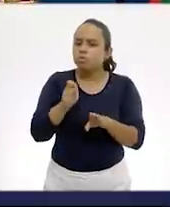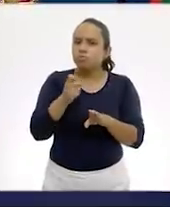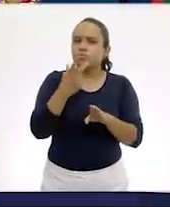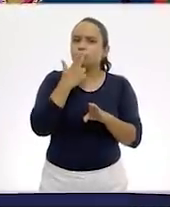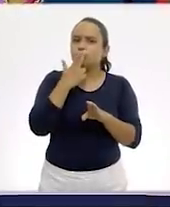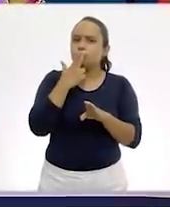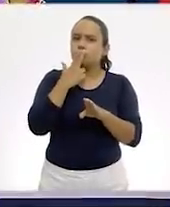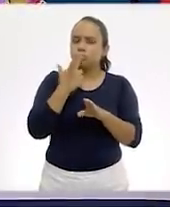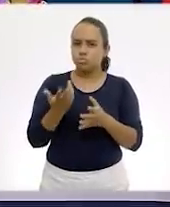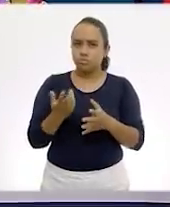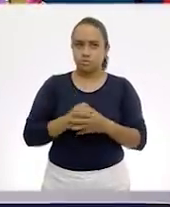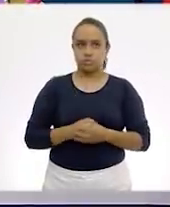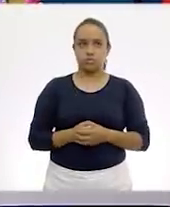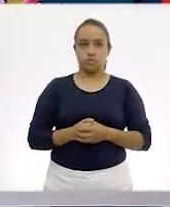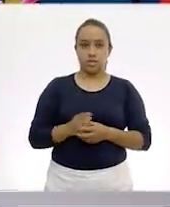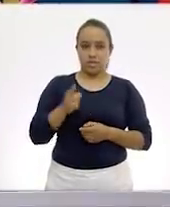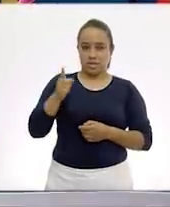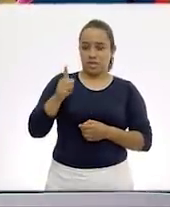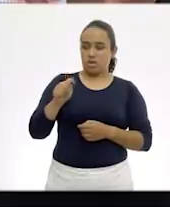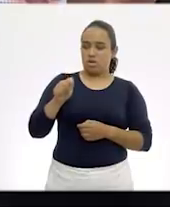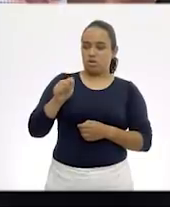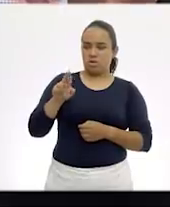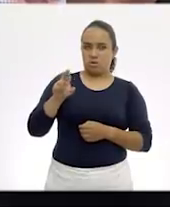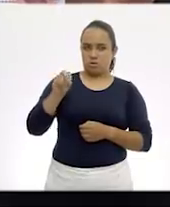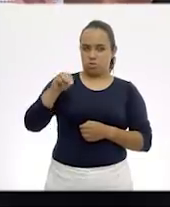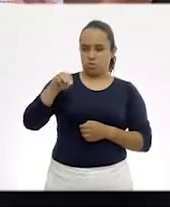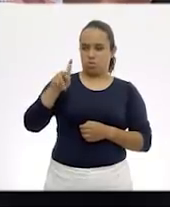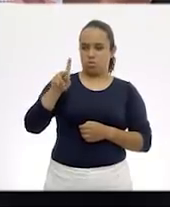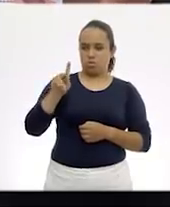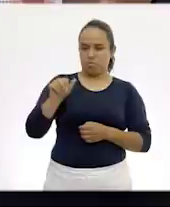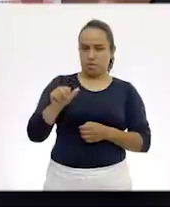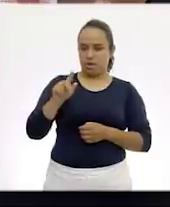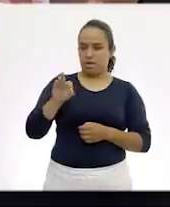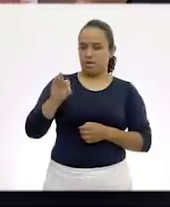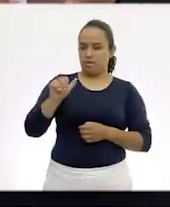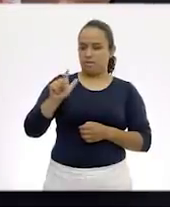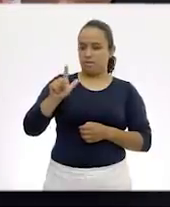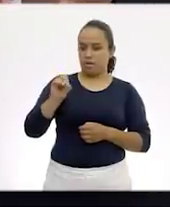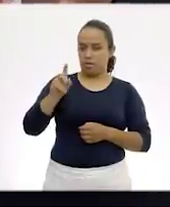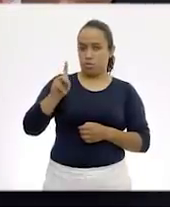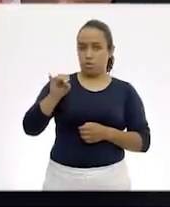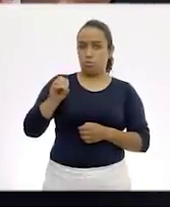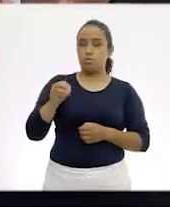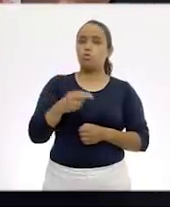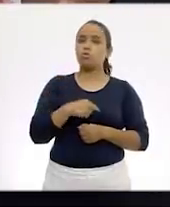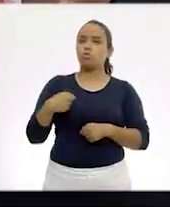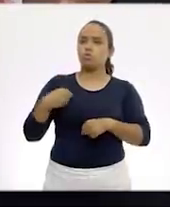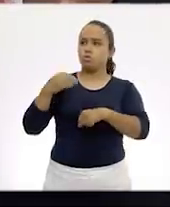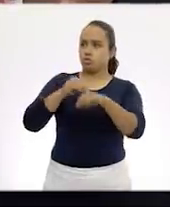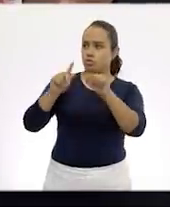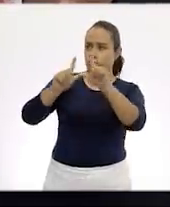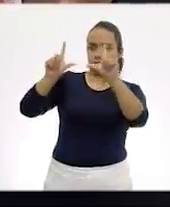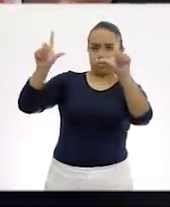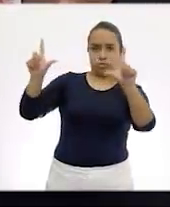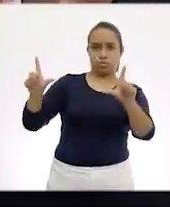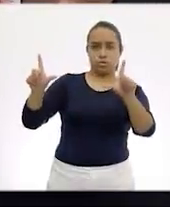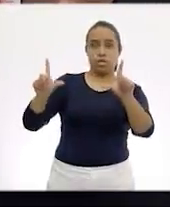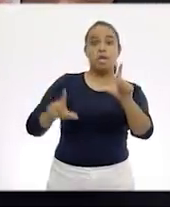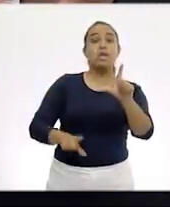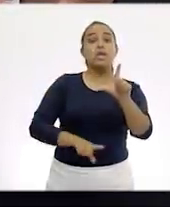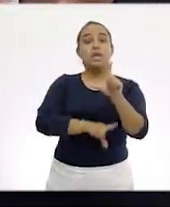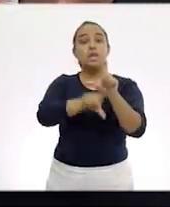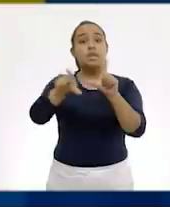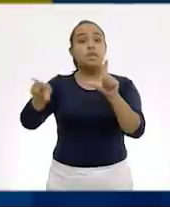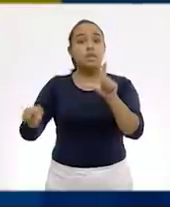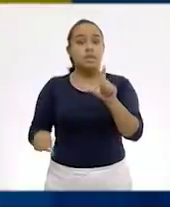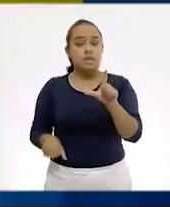funciones. Estas trompas de falopio. Las vamos a colocar en el pizarrón y